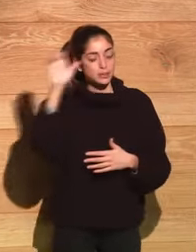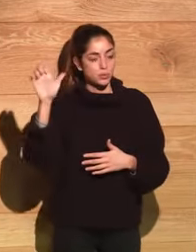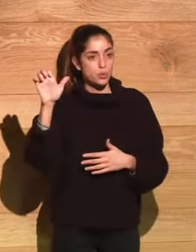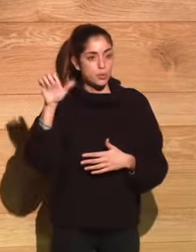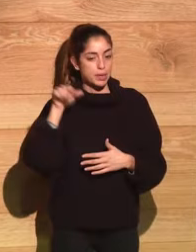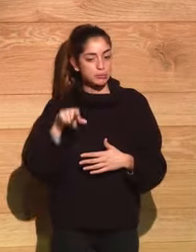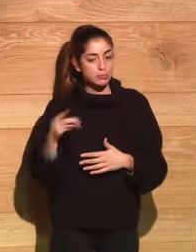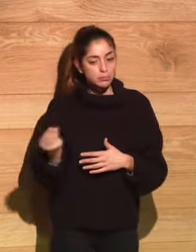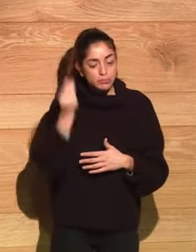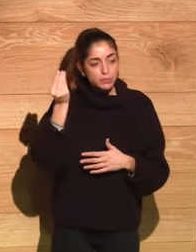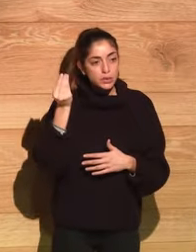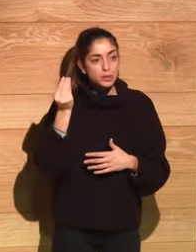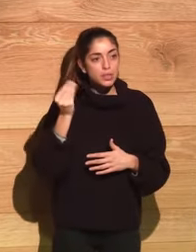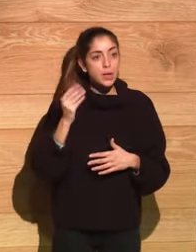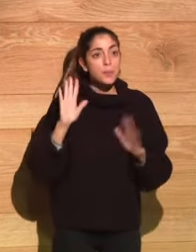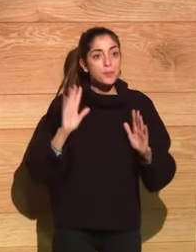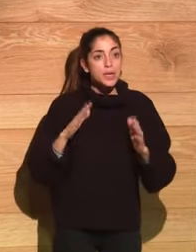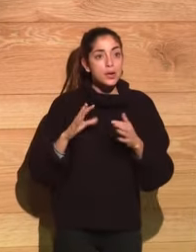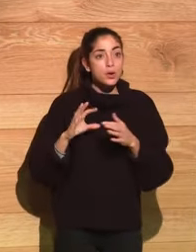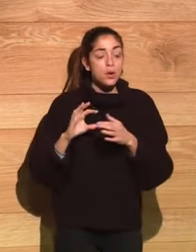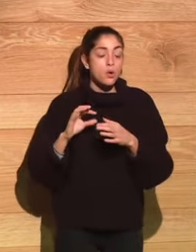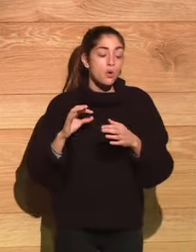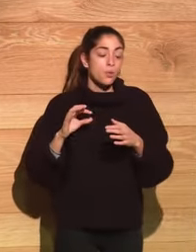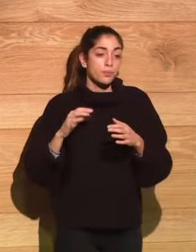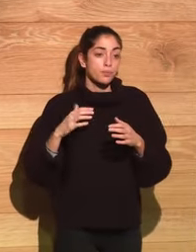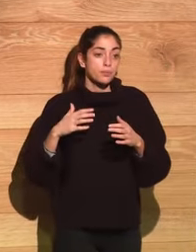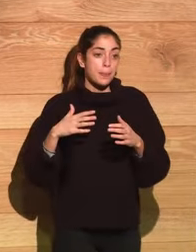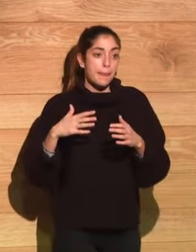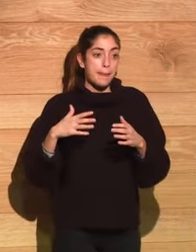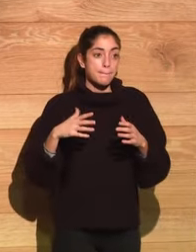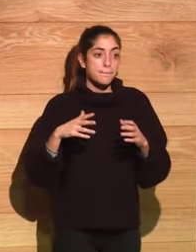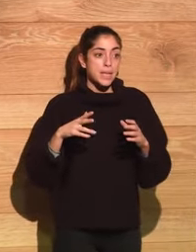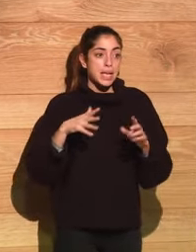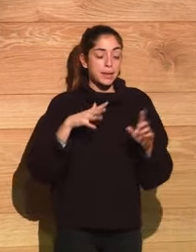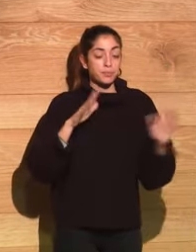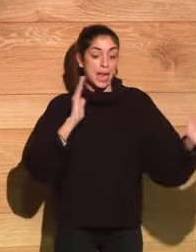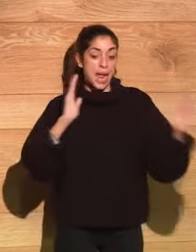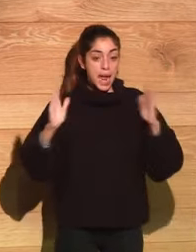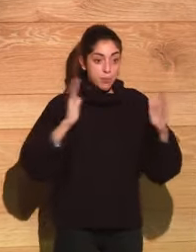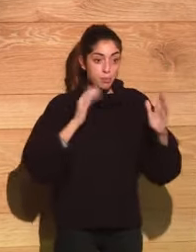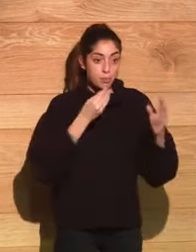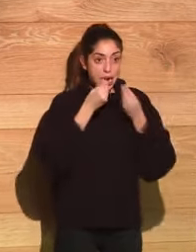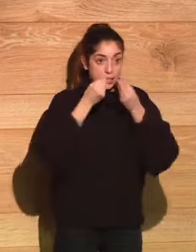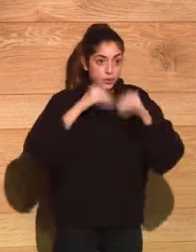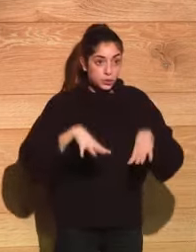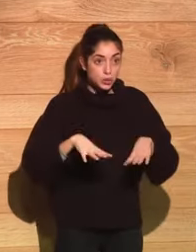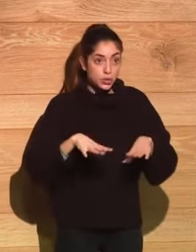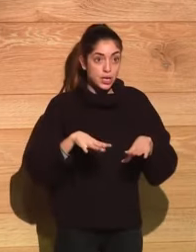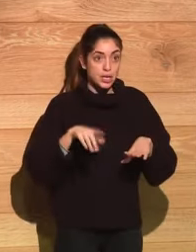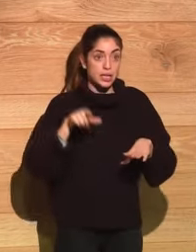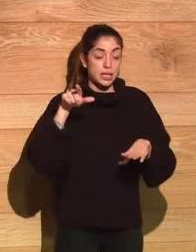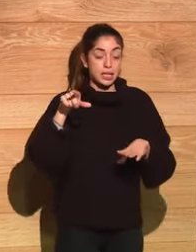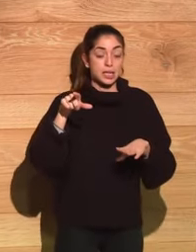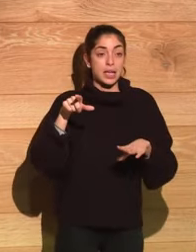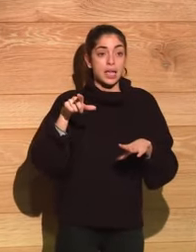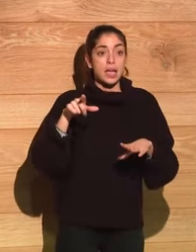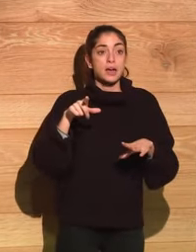dijo que la corriente histórica más interesante que había en ese momento era la historia de las mentalidades que estaba trabajando don José Antonio